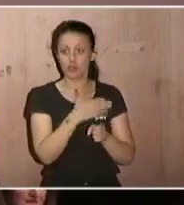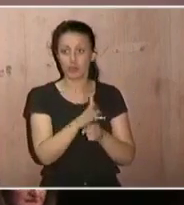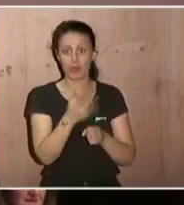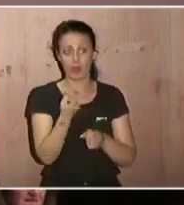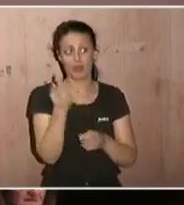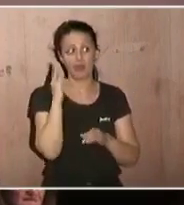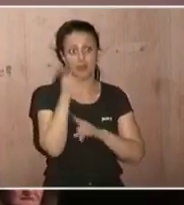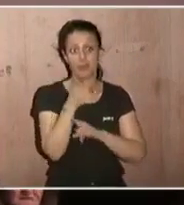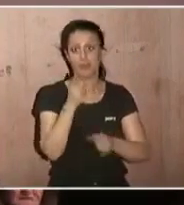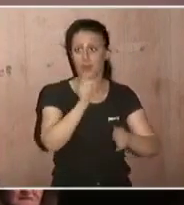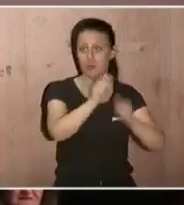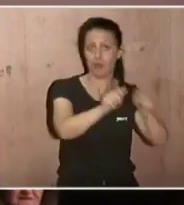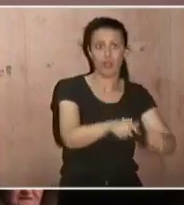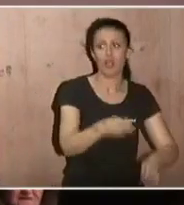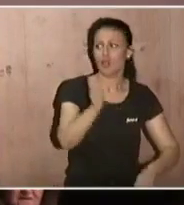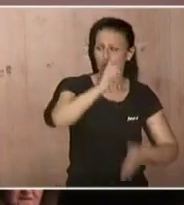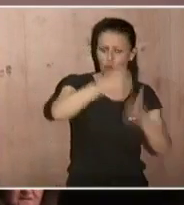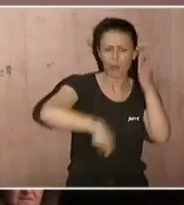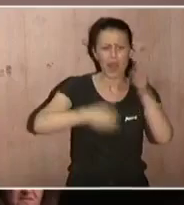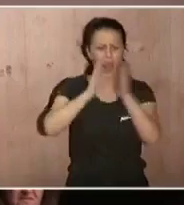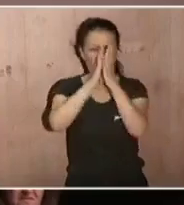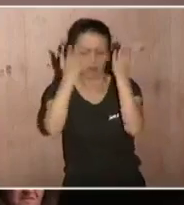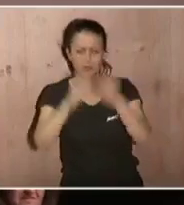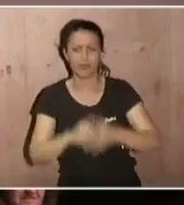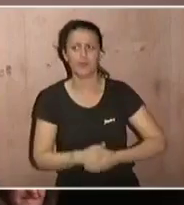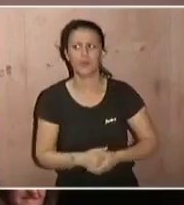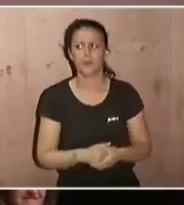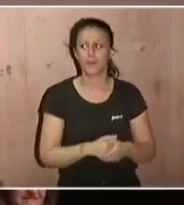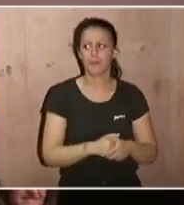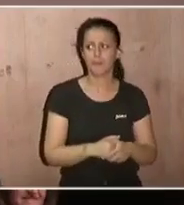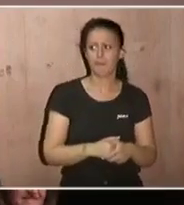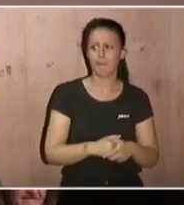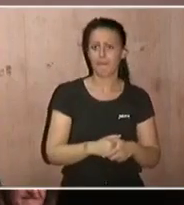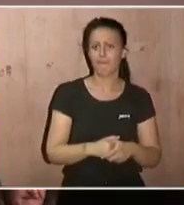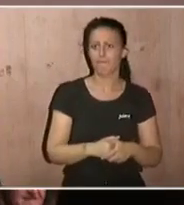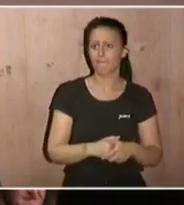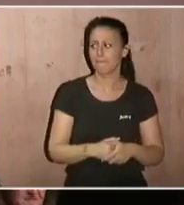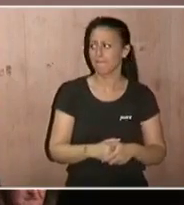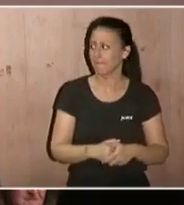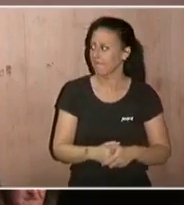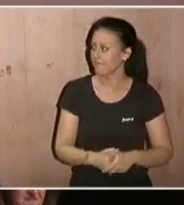devolvérselas y me dijo, no, compra algún libro. Pues compré.